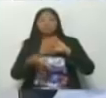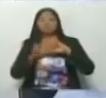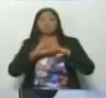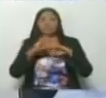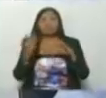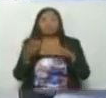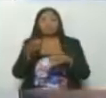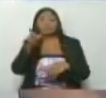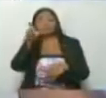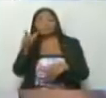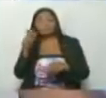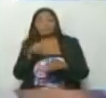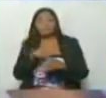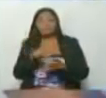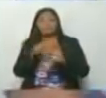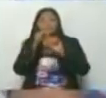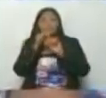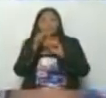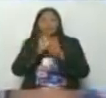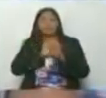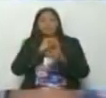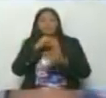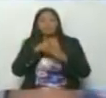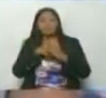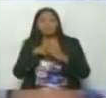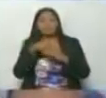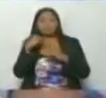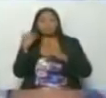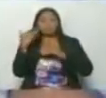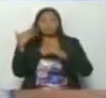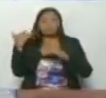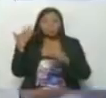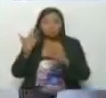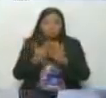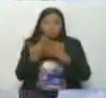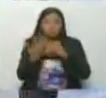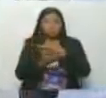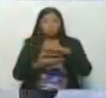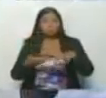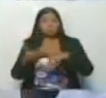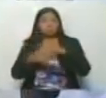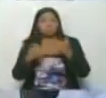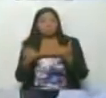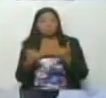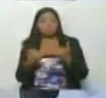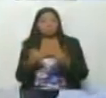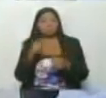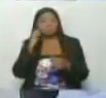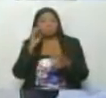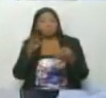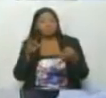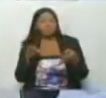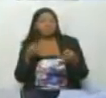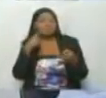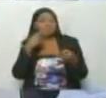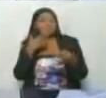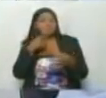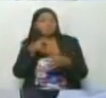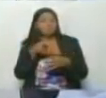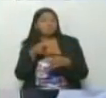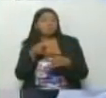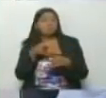en las en las internas y se venían arrastrando graves problemas hay casos de esa naturaleza ningún método es